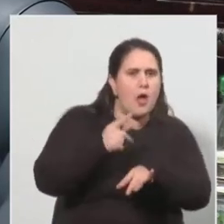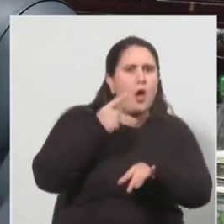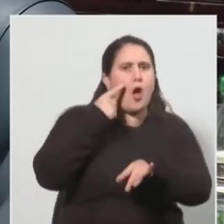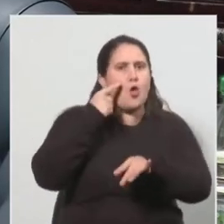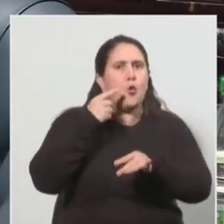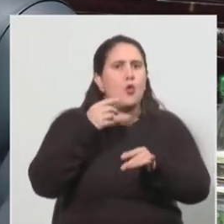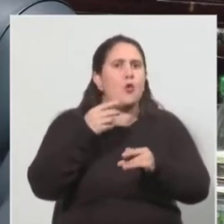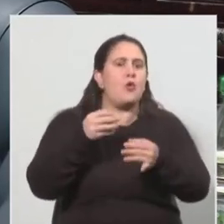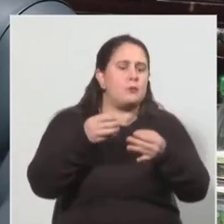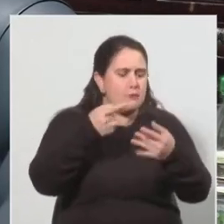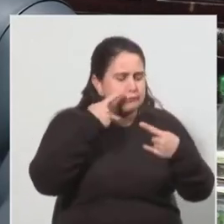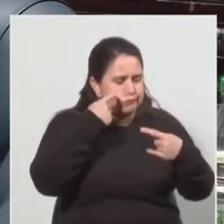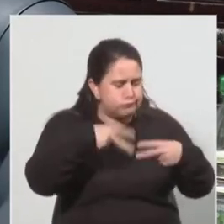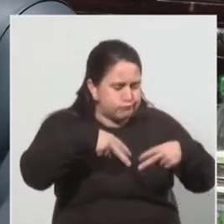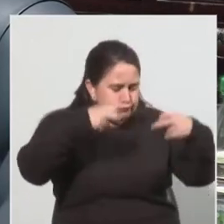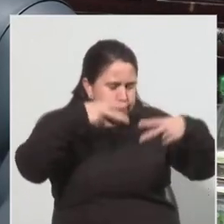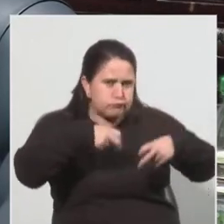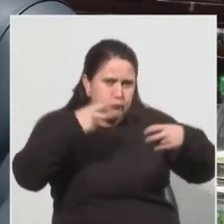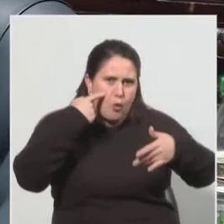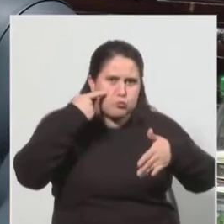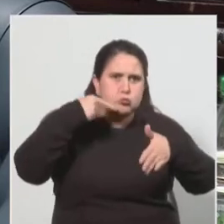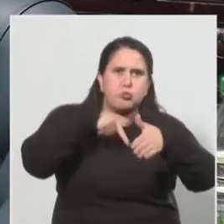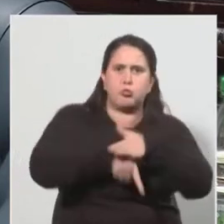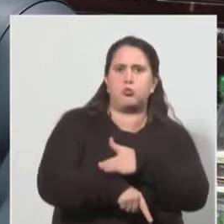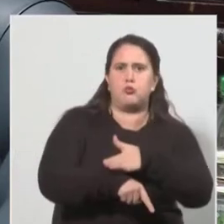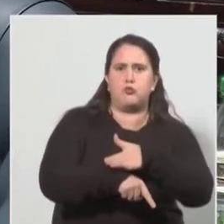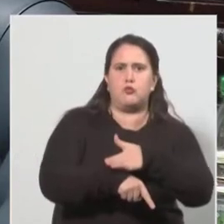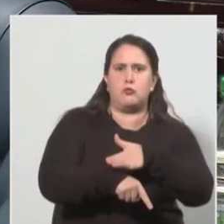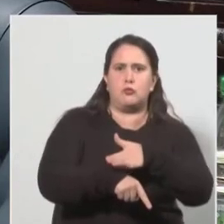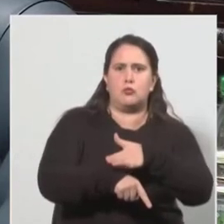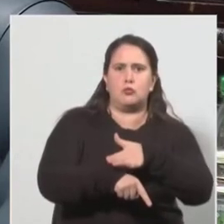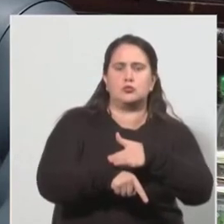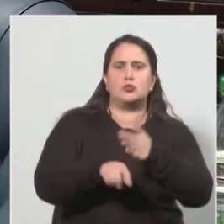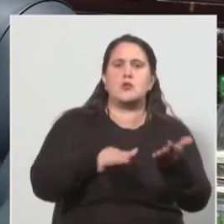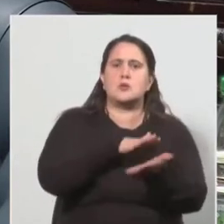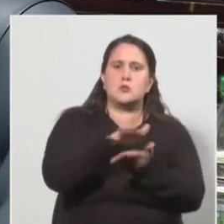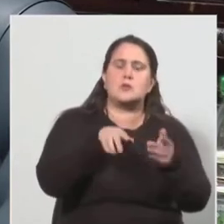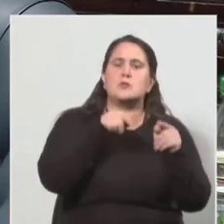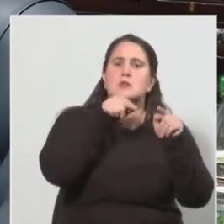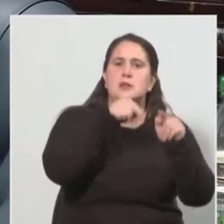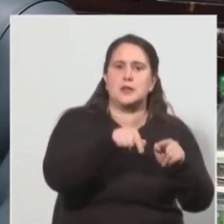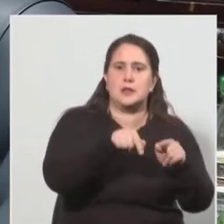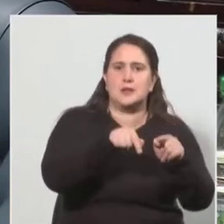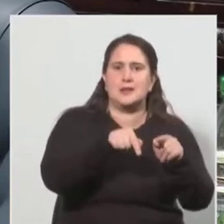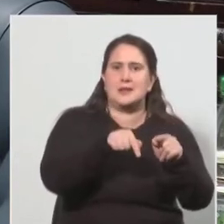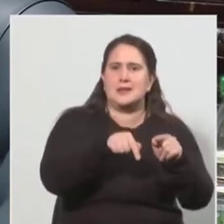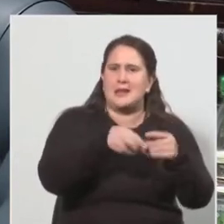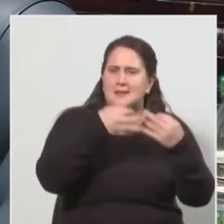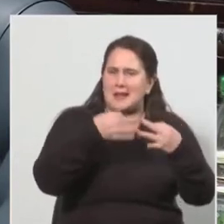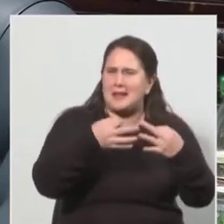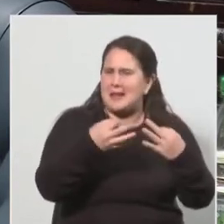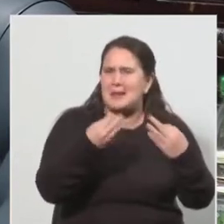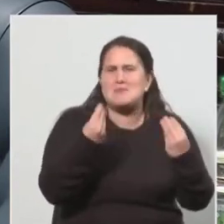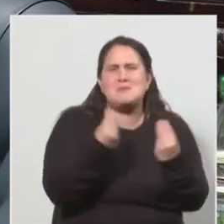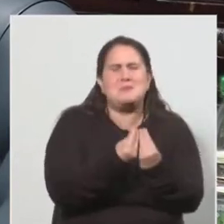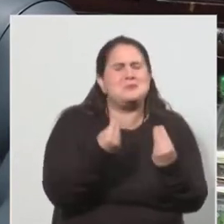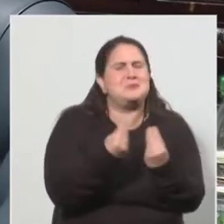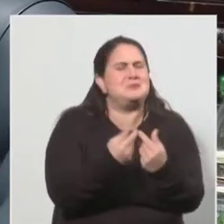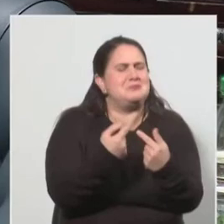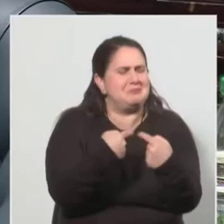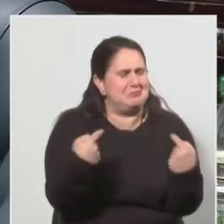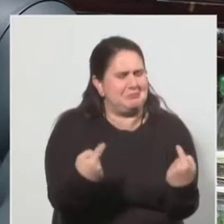prudencia, para analizar más en profundidad un caso que estaba plagado de